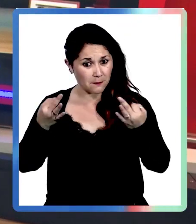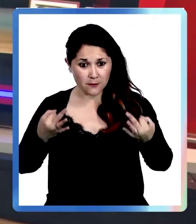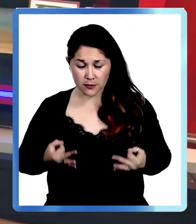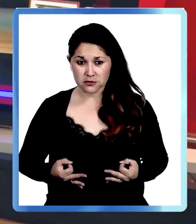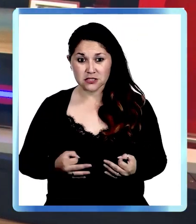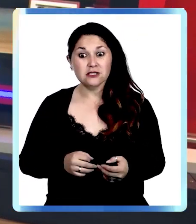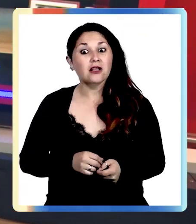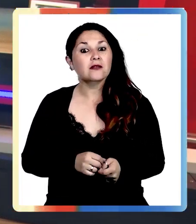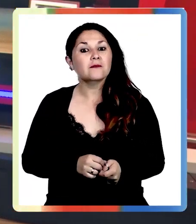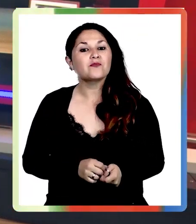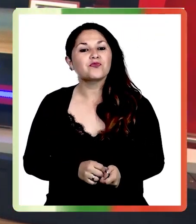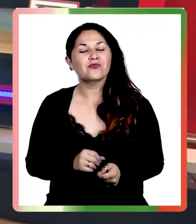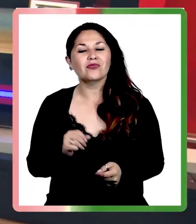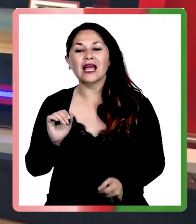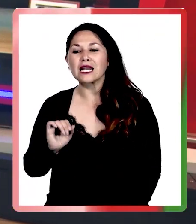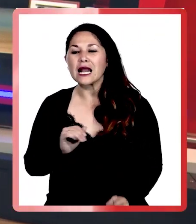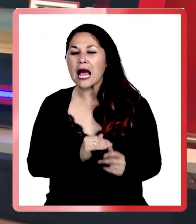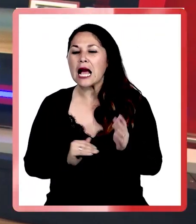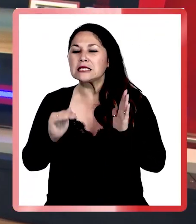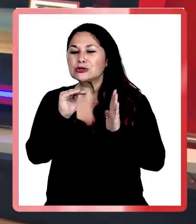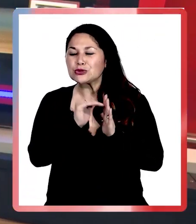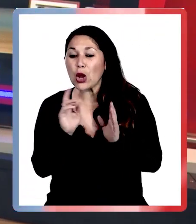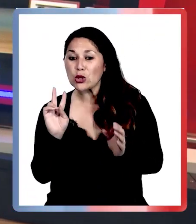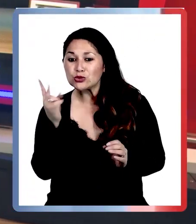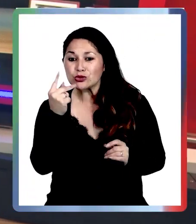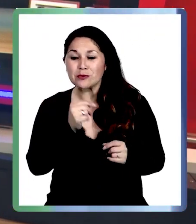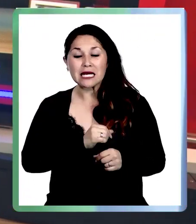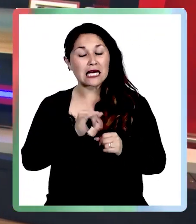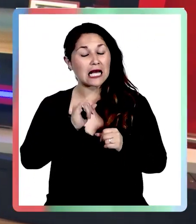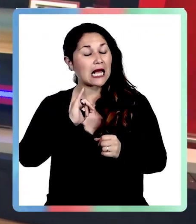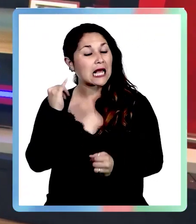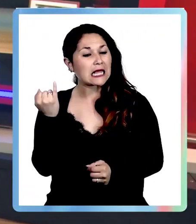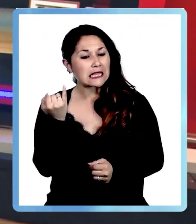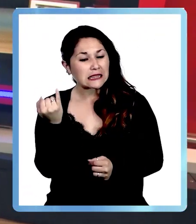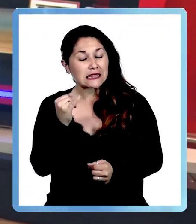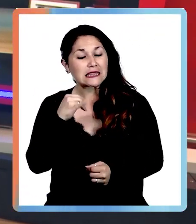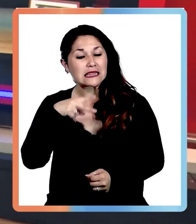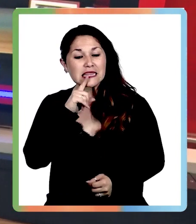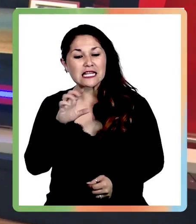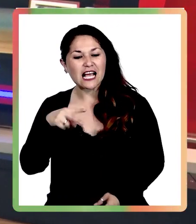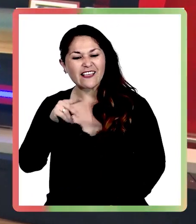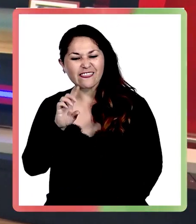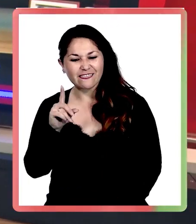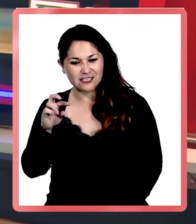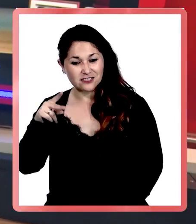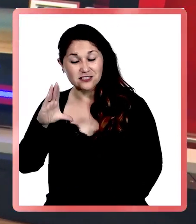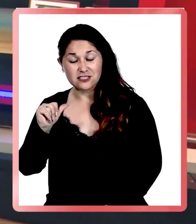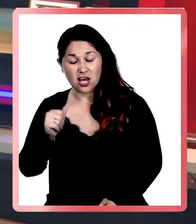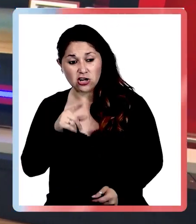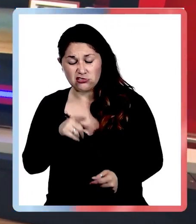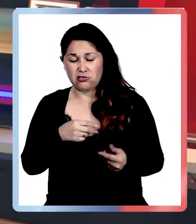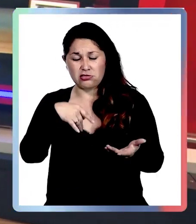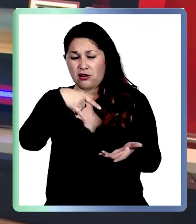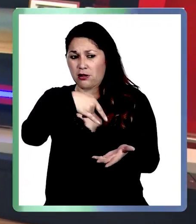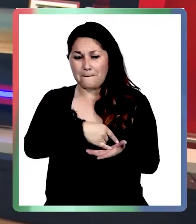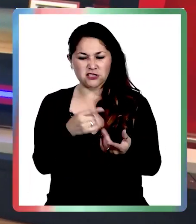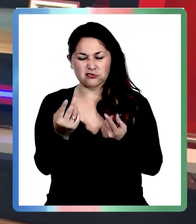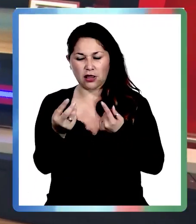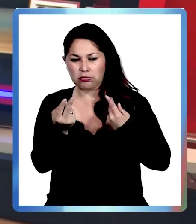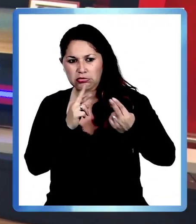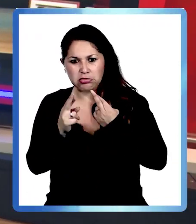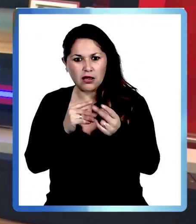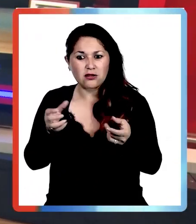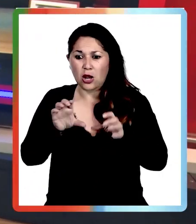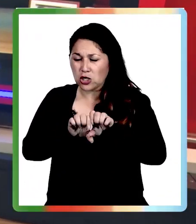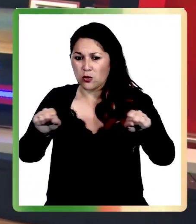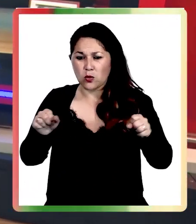súper importante a la superintendencia, y resulta que piden prórroga, los parlamentarios y el gobierno no se ponen de acuerdo, y en este minuto estamos ya en una